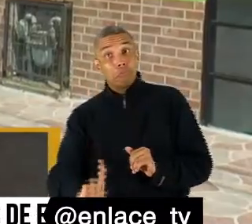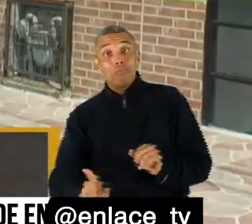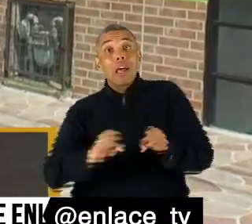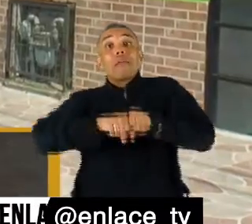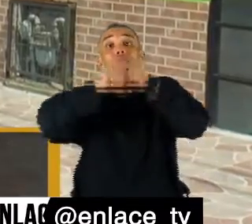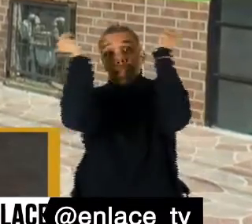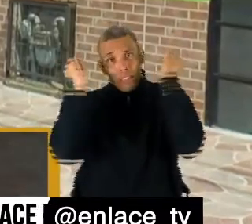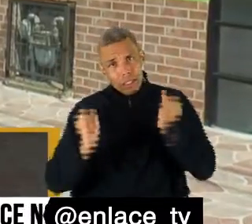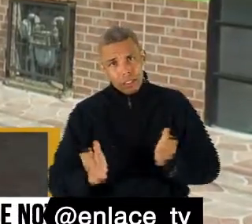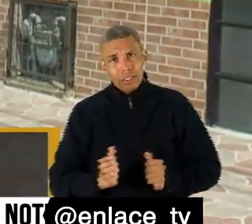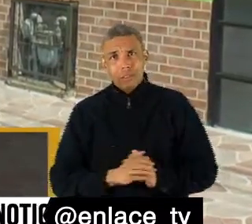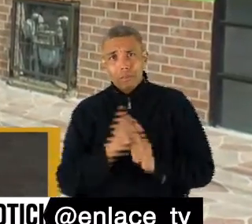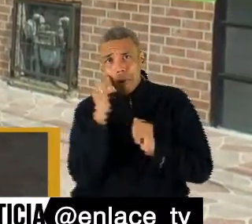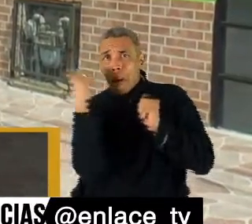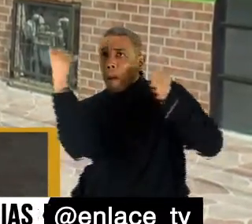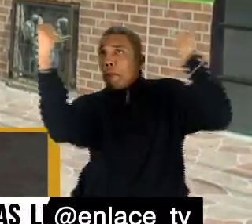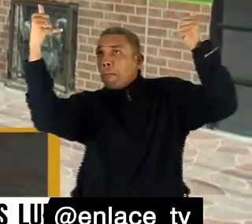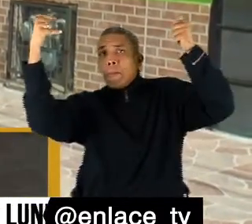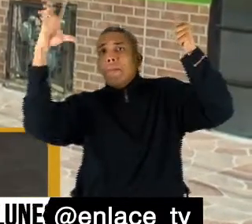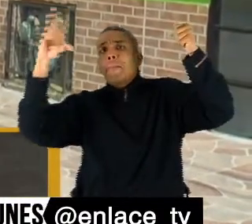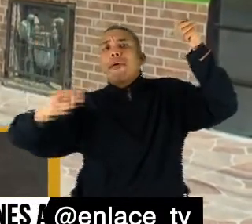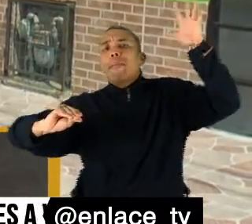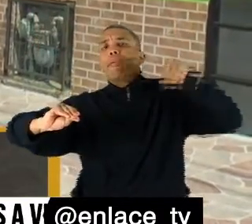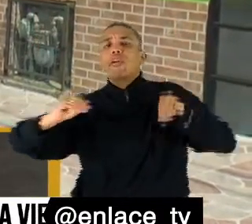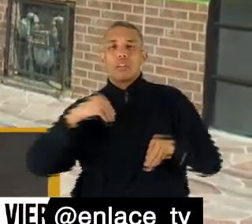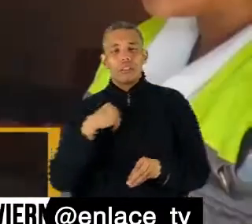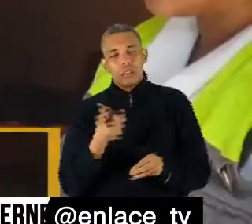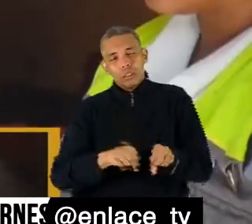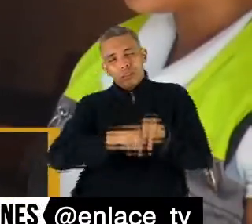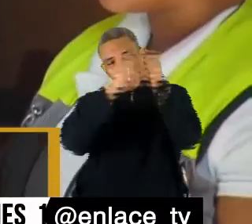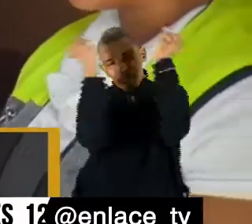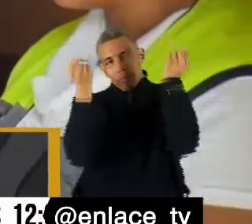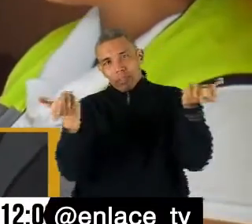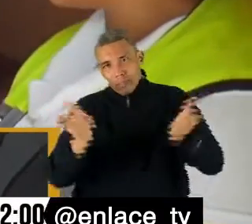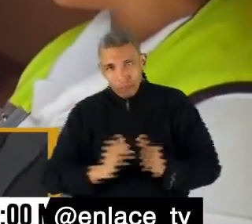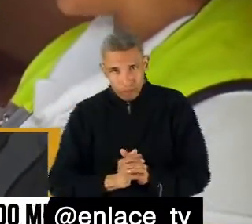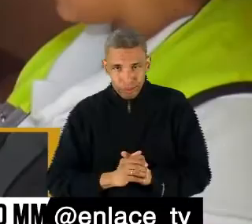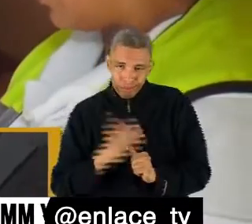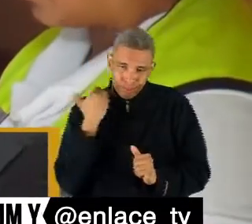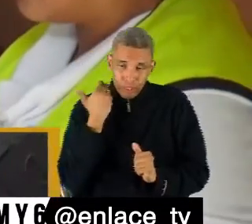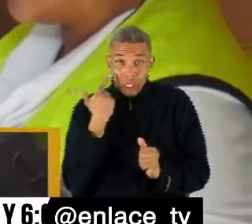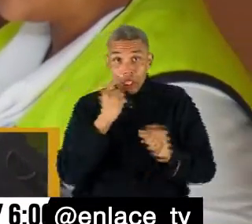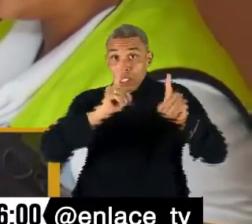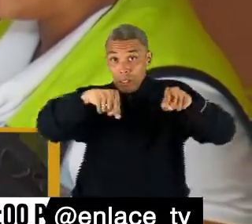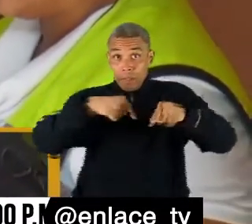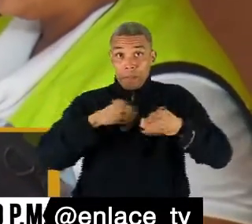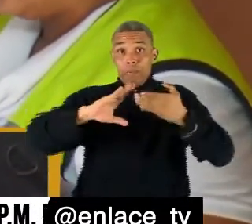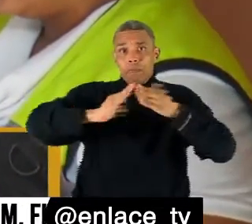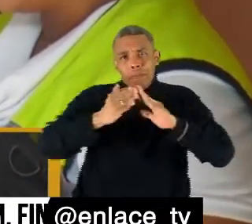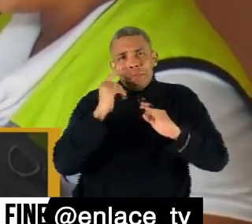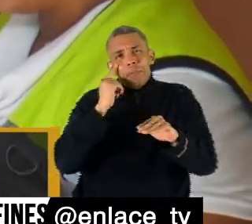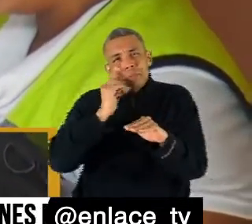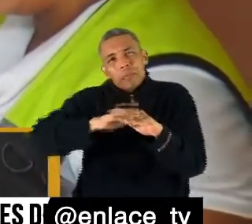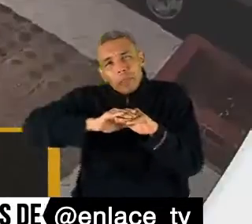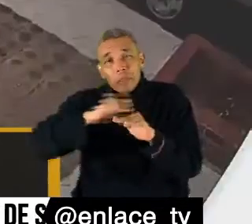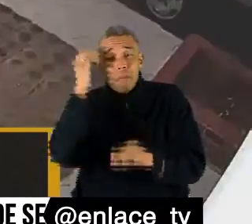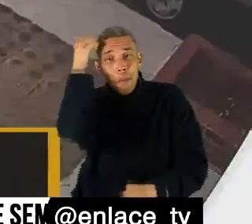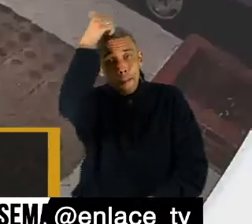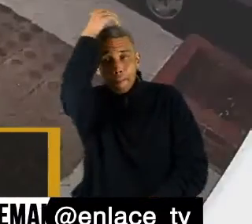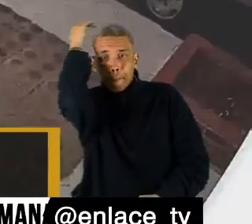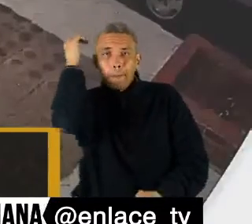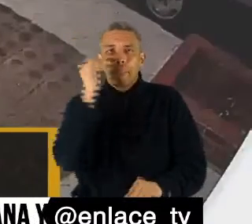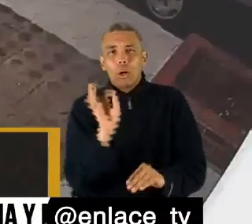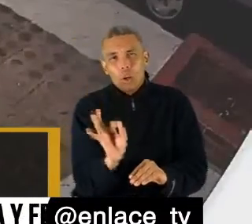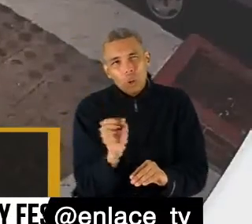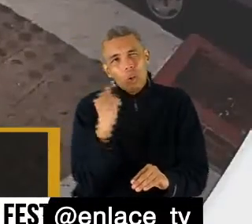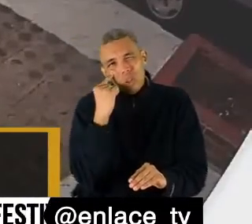funcionan y bajo qué seguridad estamos acá? Además del llamado a las autoridades, también se alerta a la ciudadanía en general para que parqueen sus